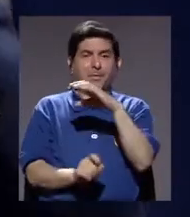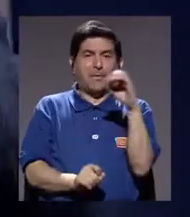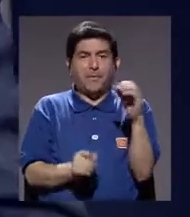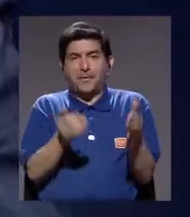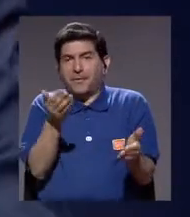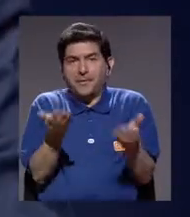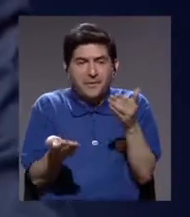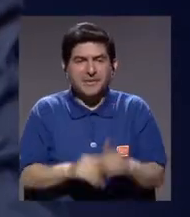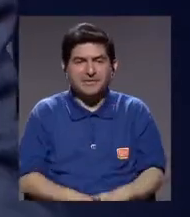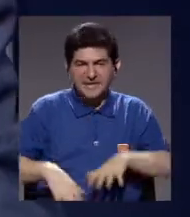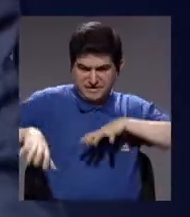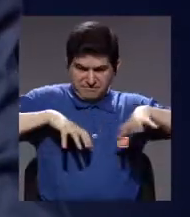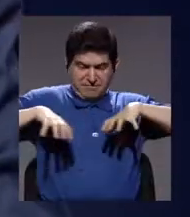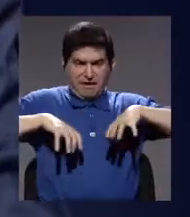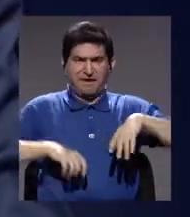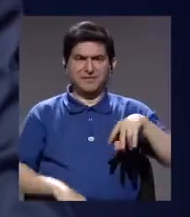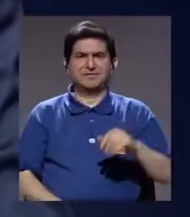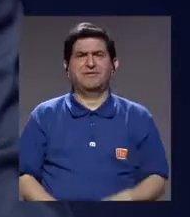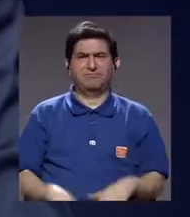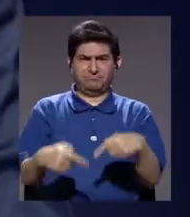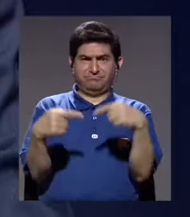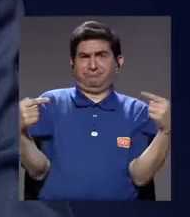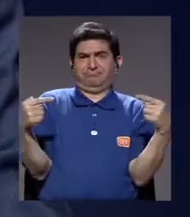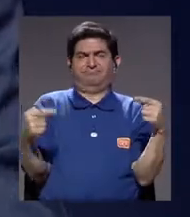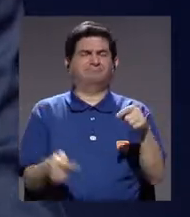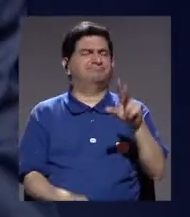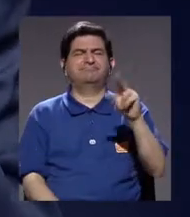esta reacción